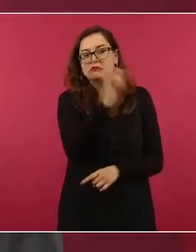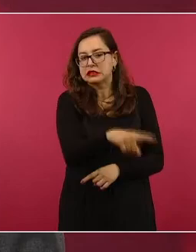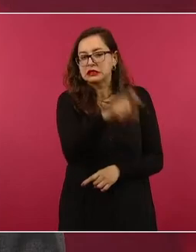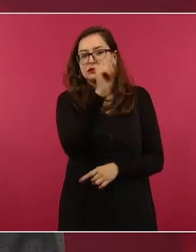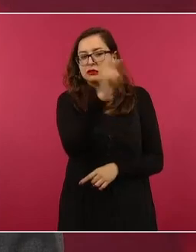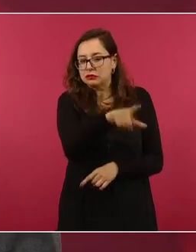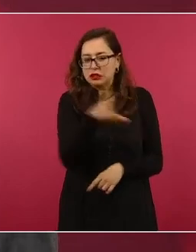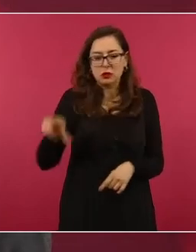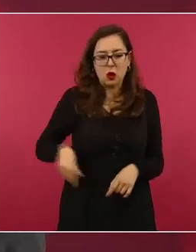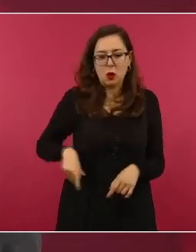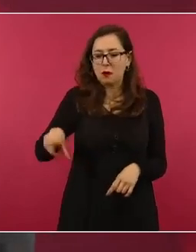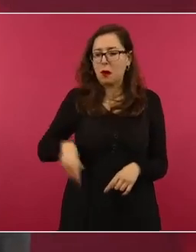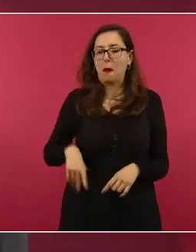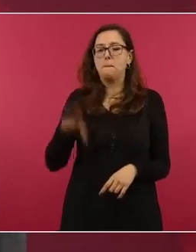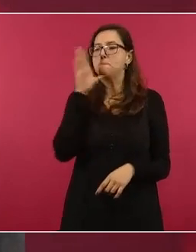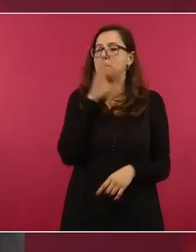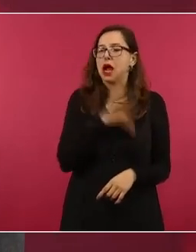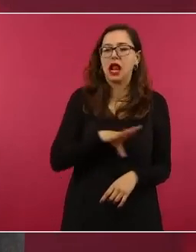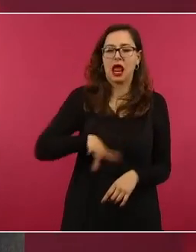de malos gobiernos,